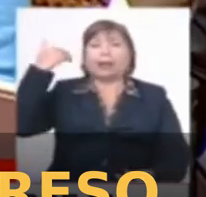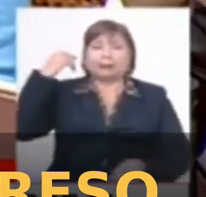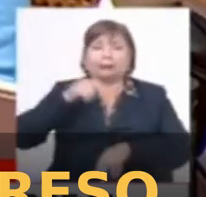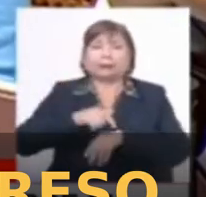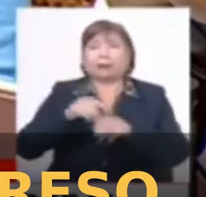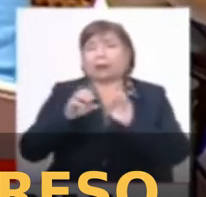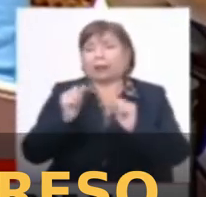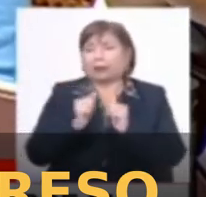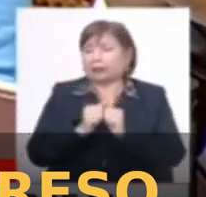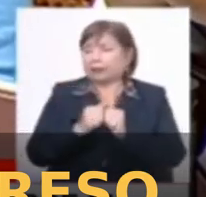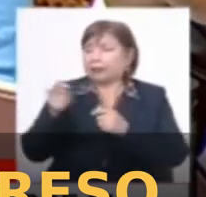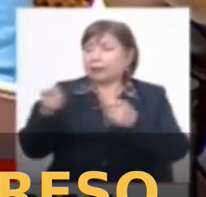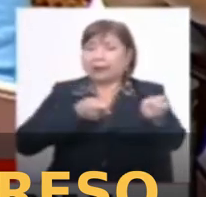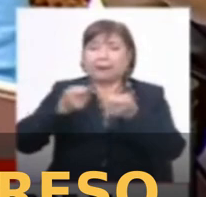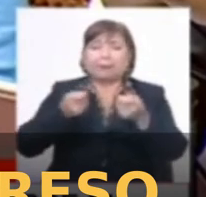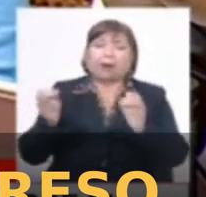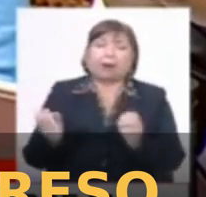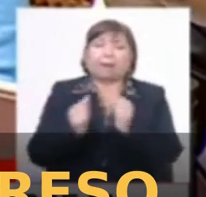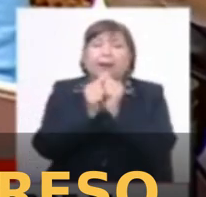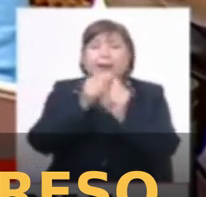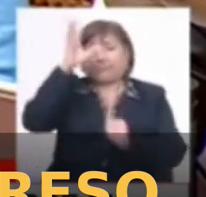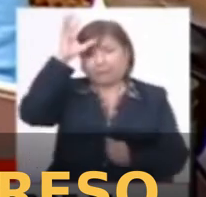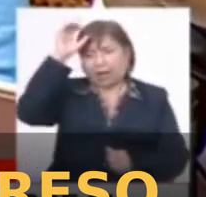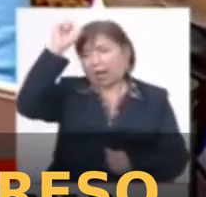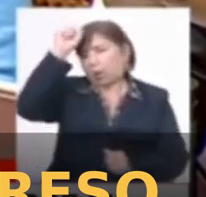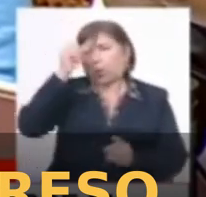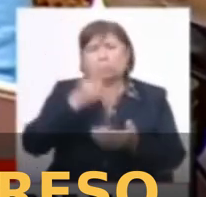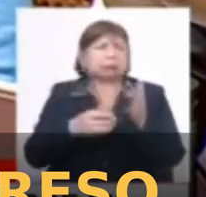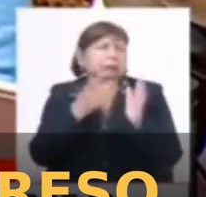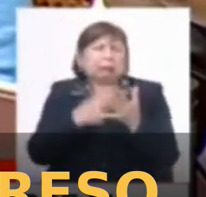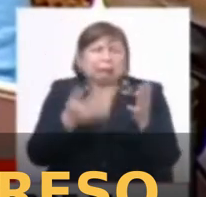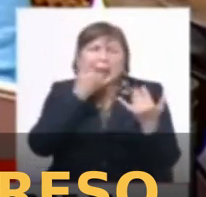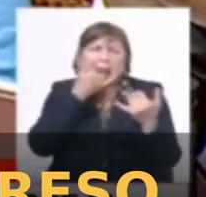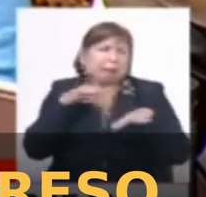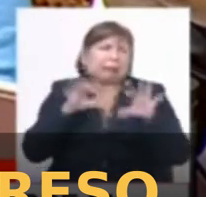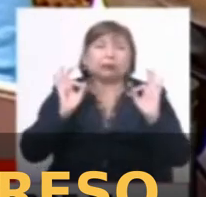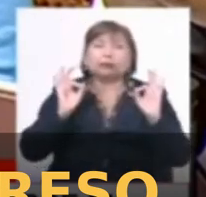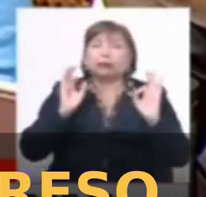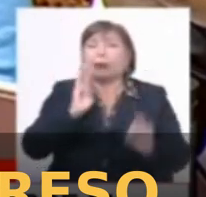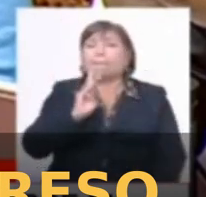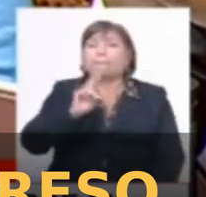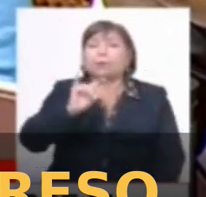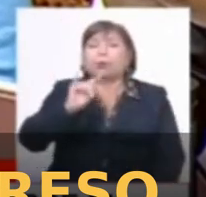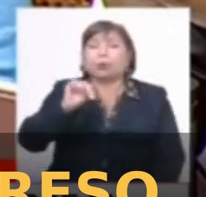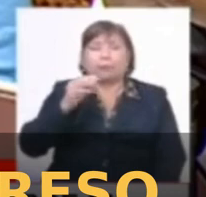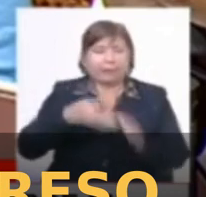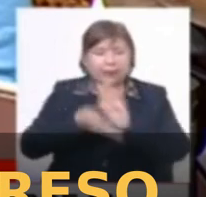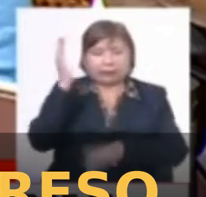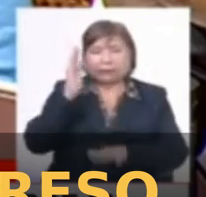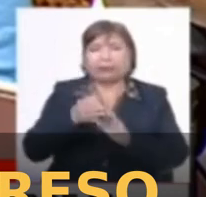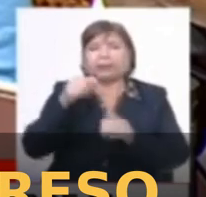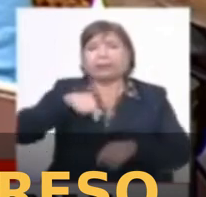iba a llevarlo de agregado, de embajador, no sé qué querían hacer al pobre Bruno para que saliera del